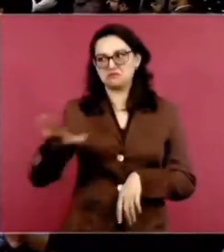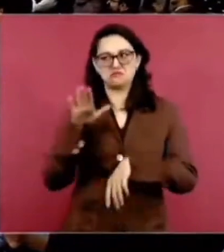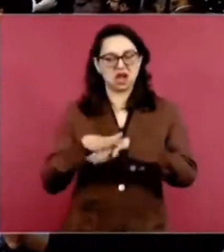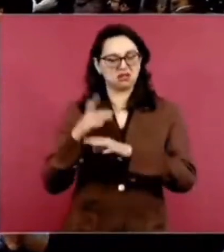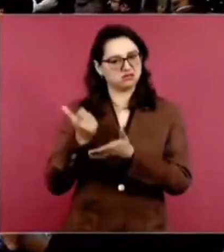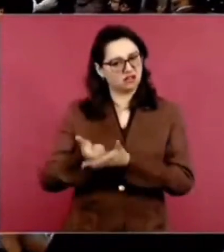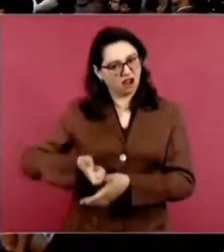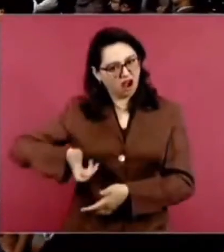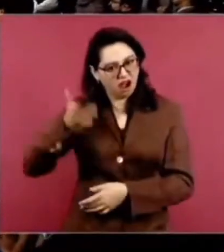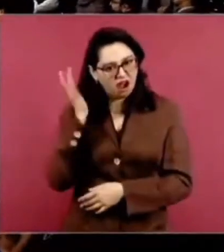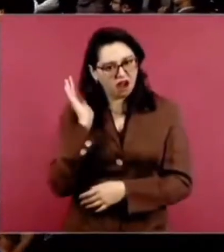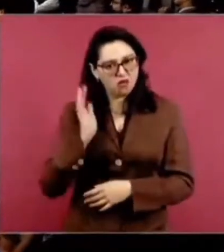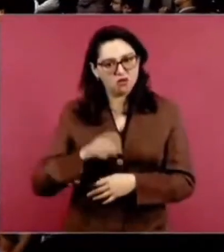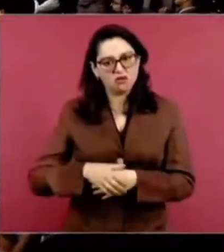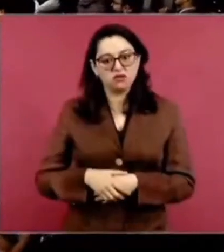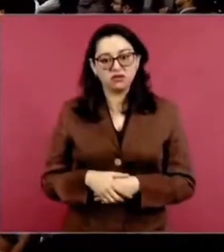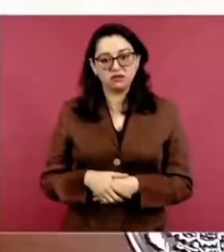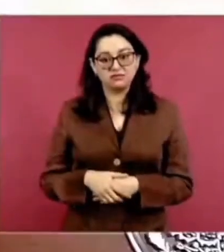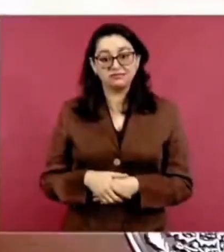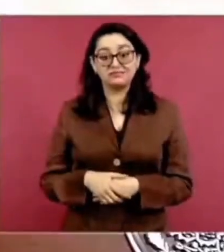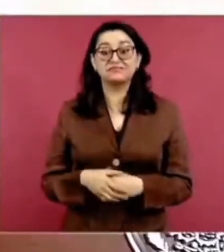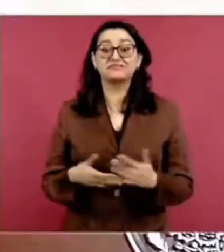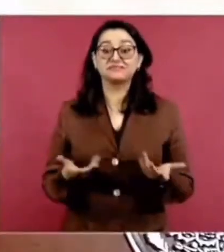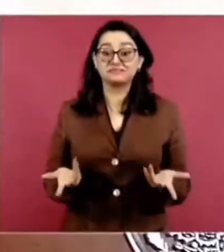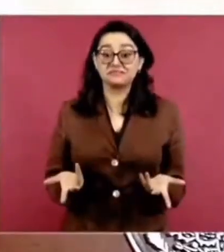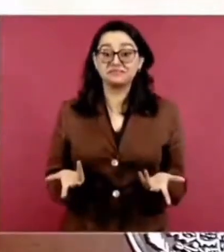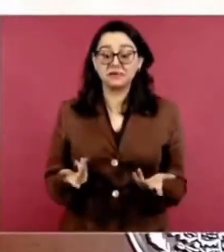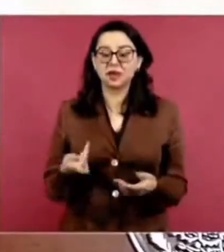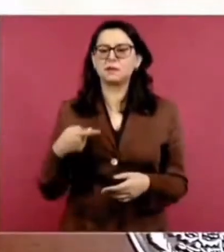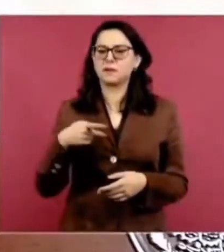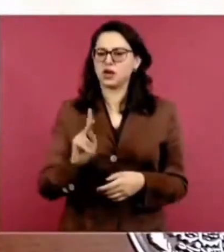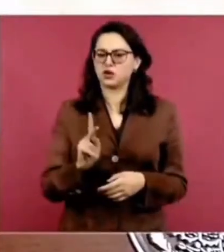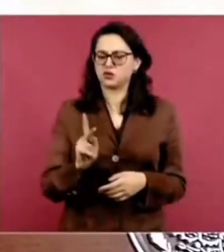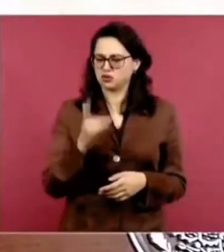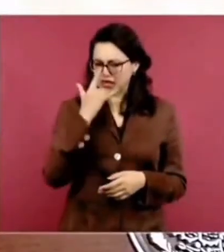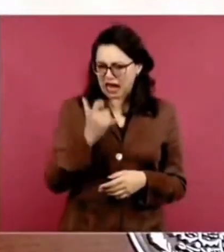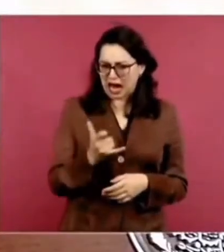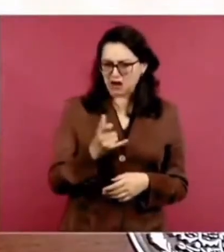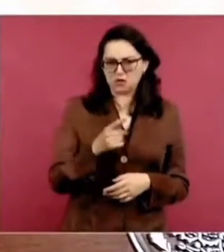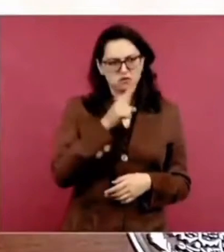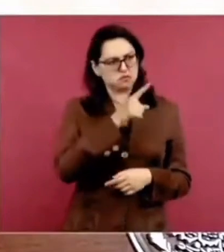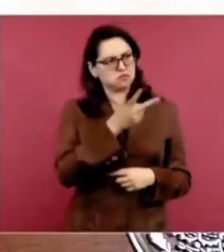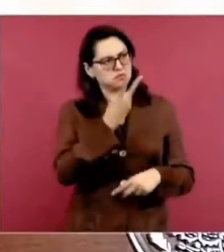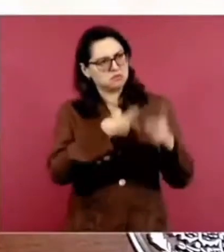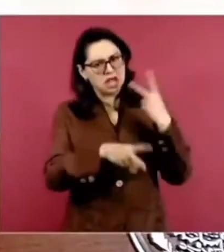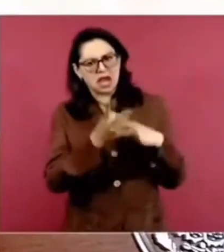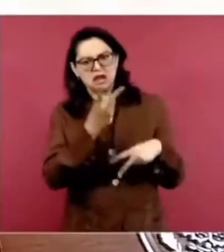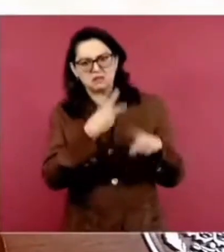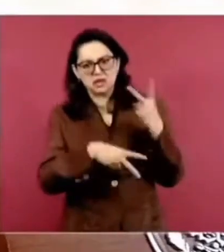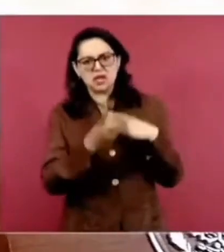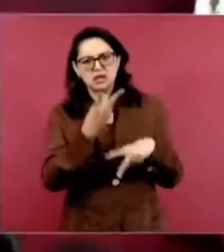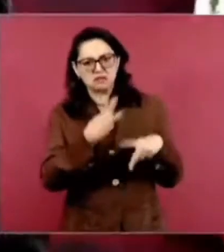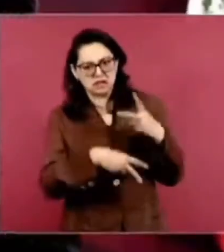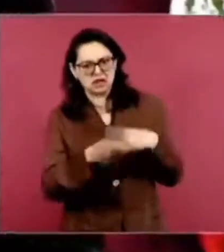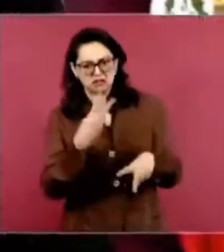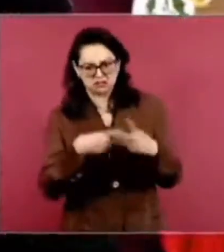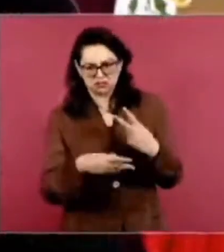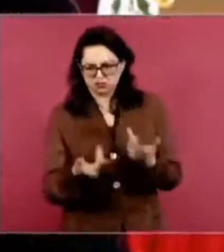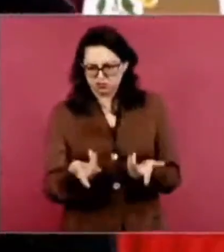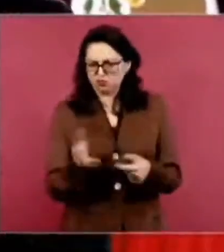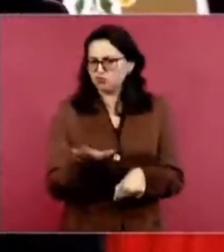Entonces, ¿por qué se vienen tantos estadounidenses? Ahora, con el grito de independencia,